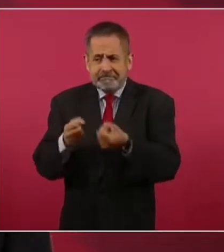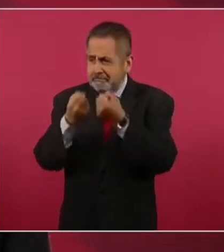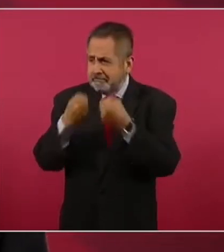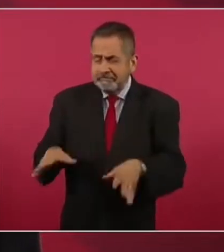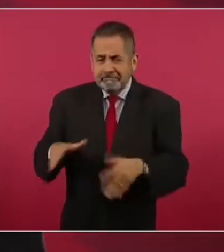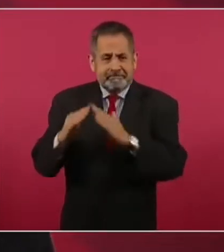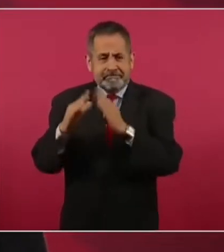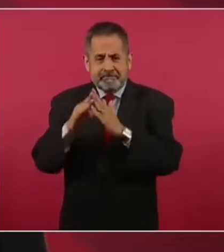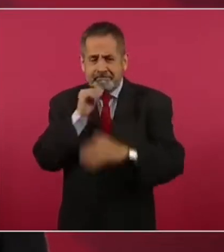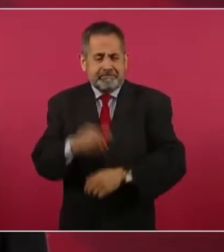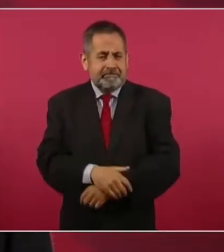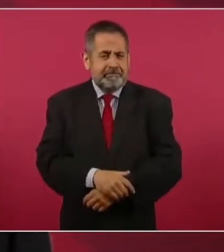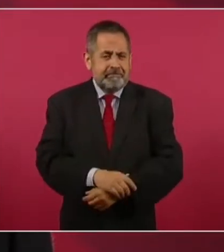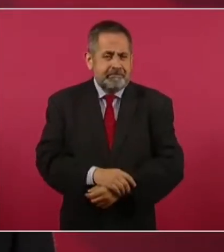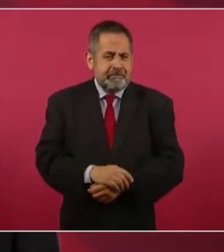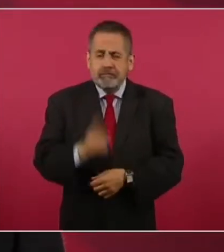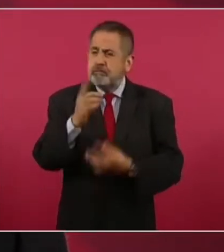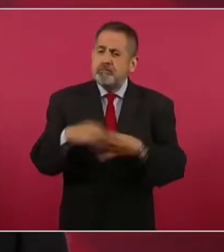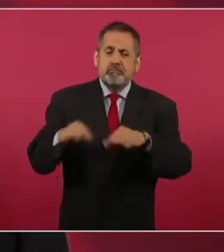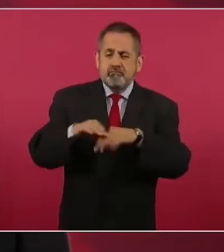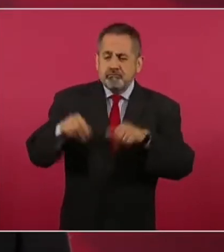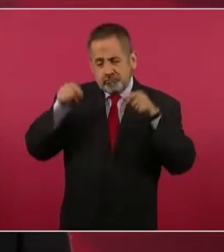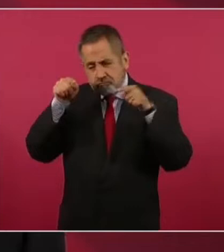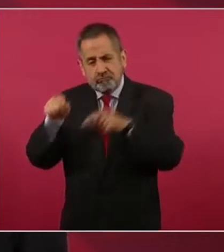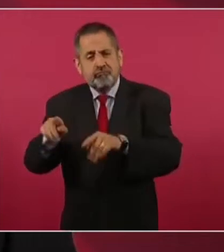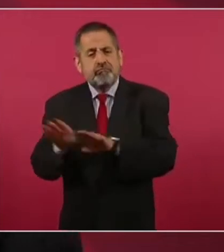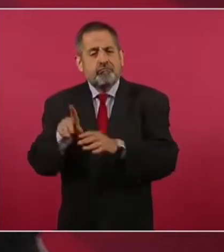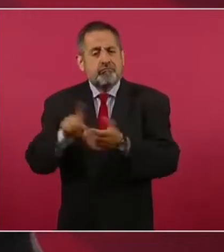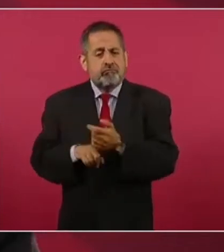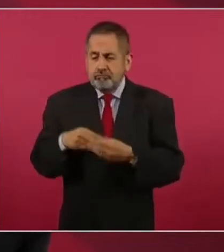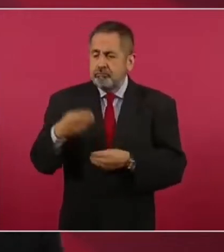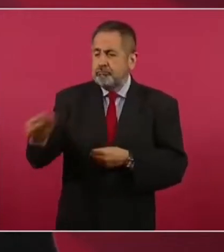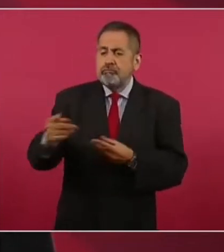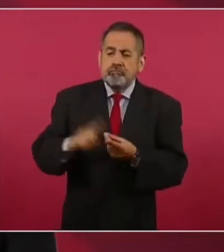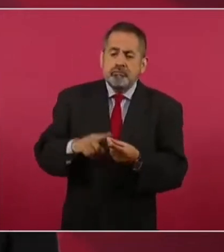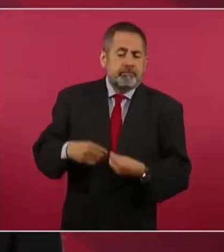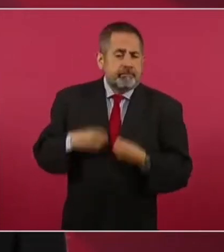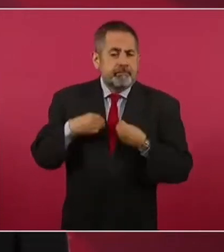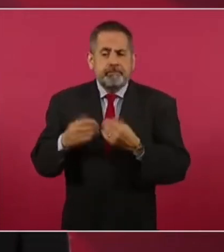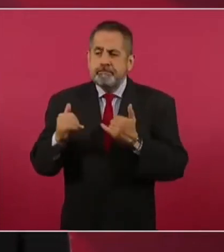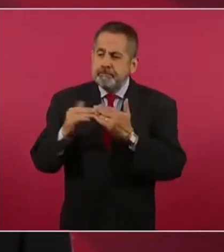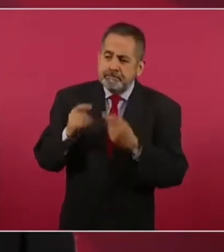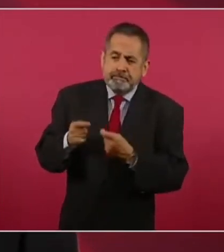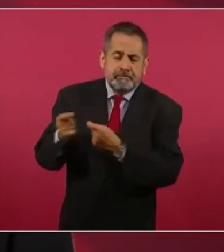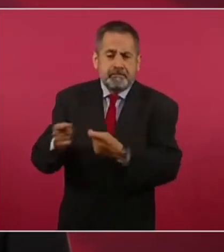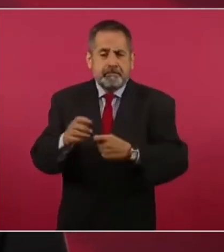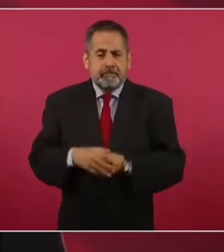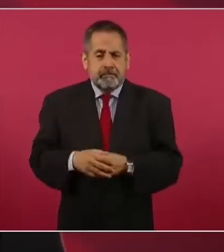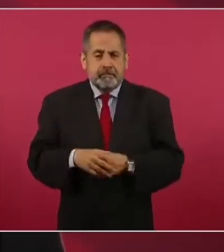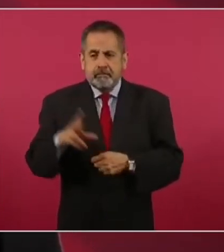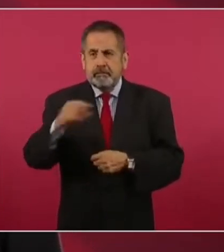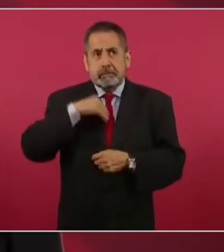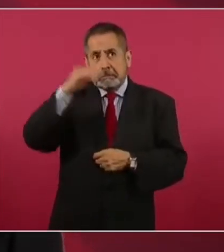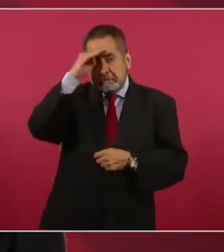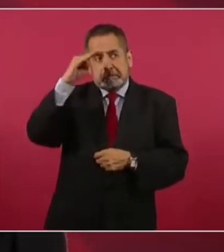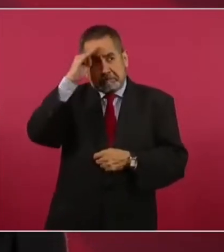Entonces lo que importa es que puedan tener dónde vivir, no que los van a